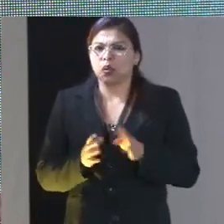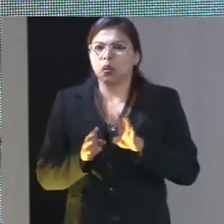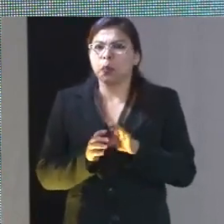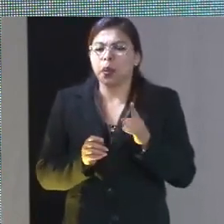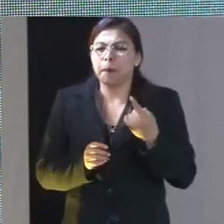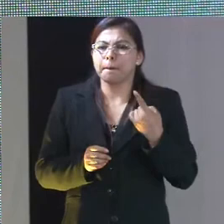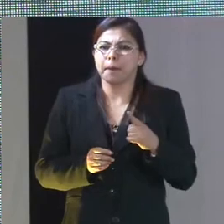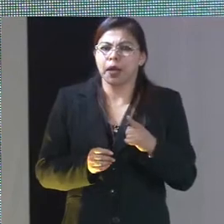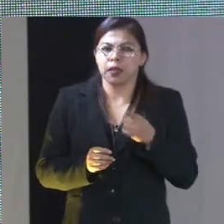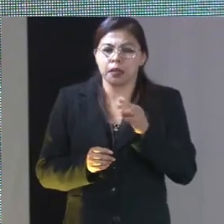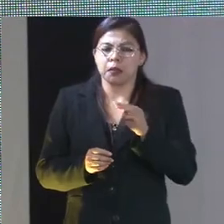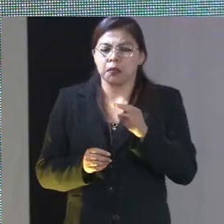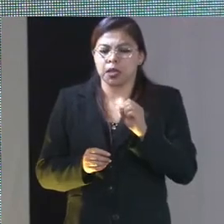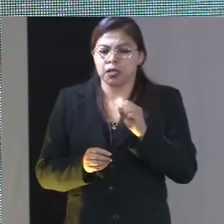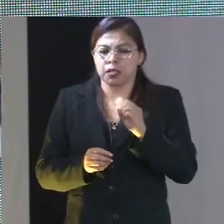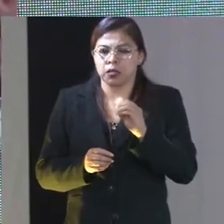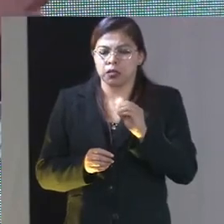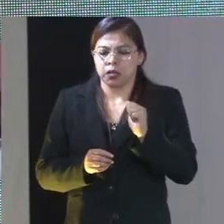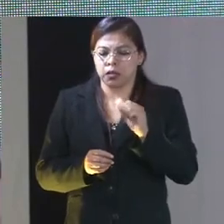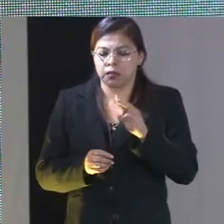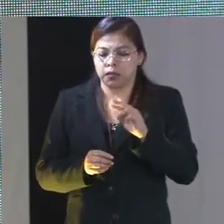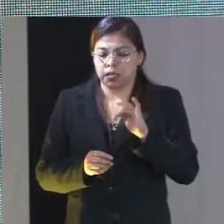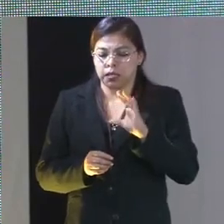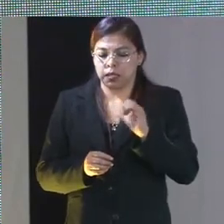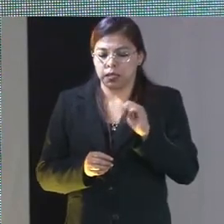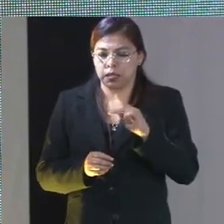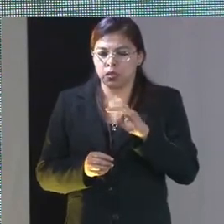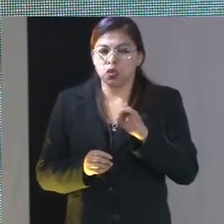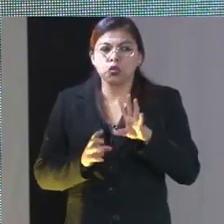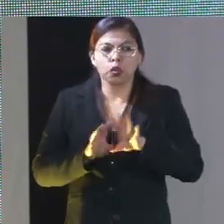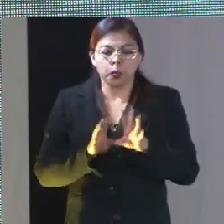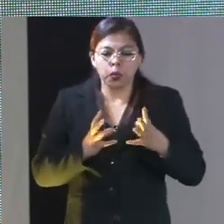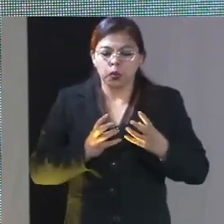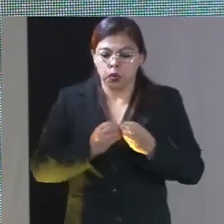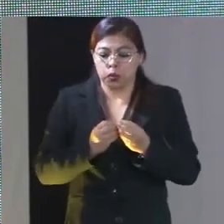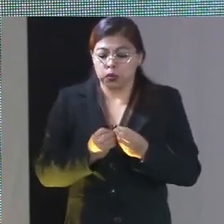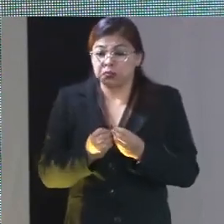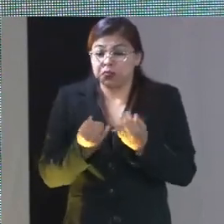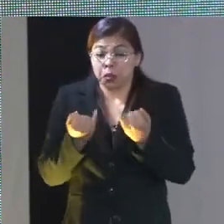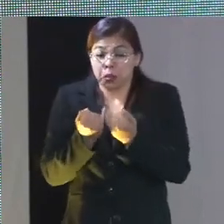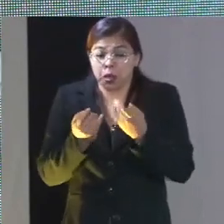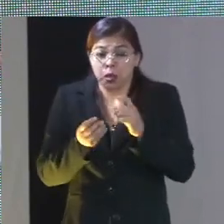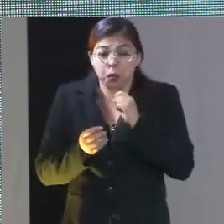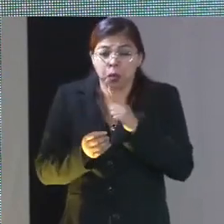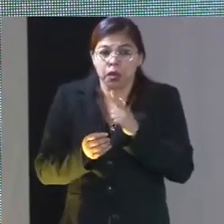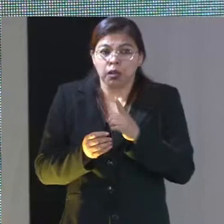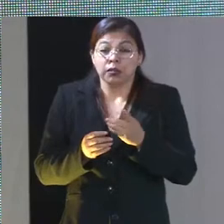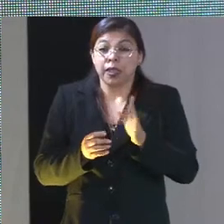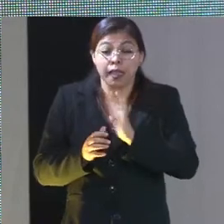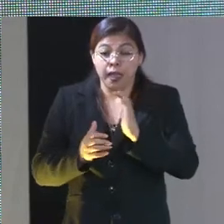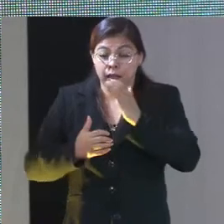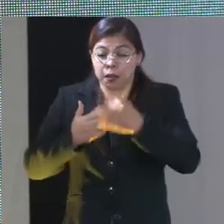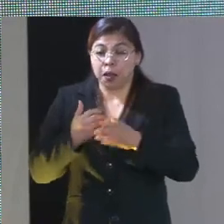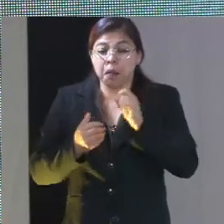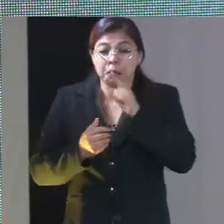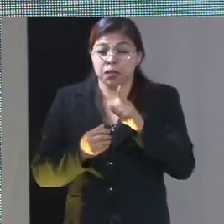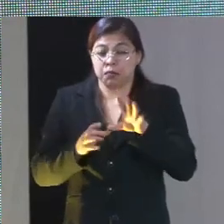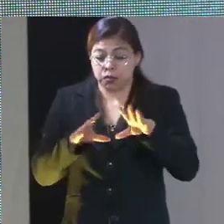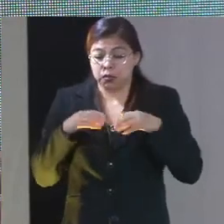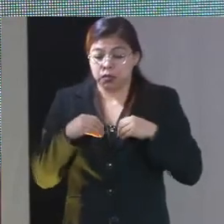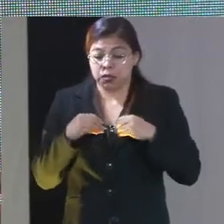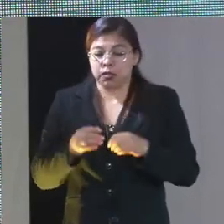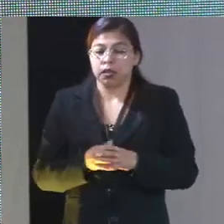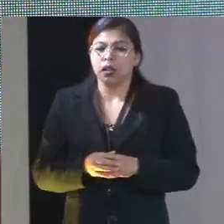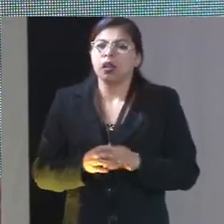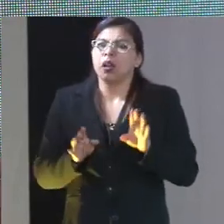entre hispanos y mesoamericanos que nos habían contado una y otra vez, ni tampoco la presunta consumación de la conquista,